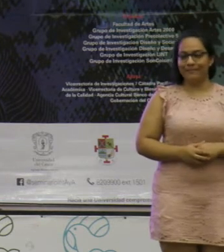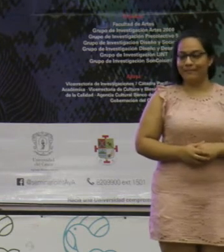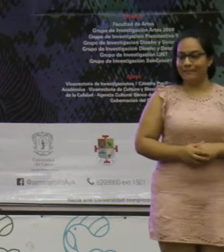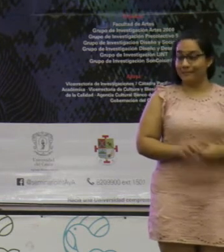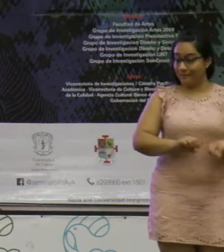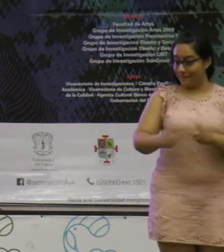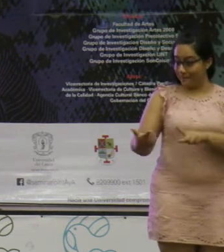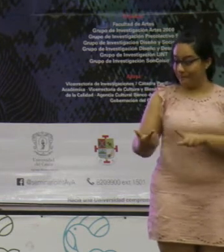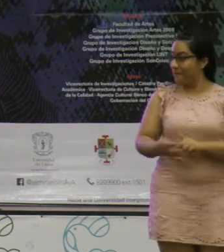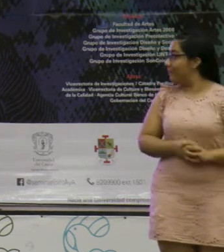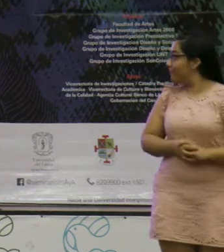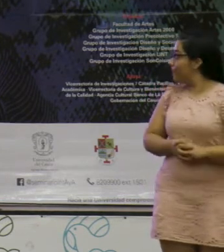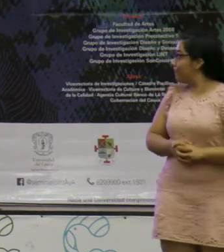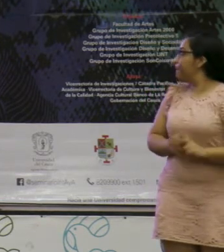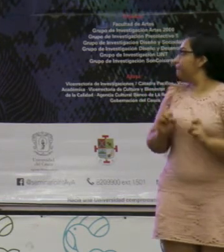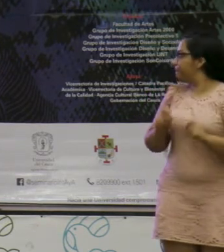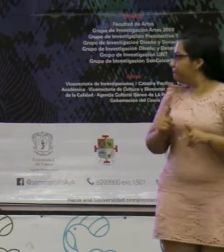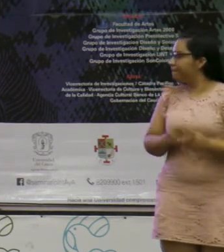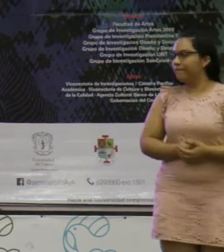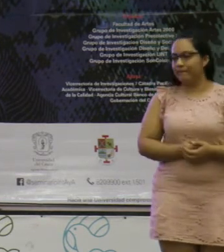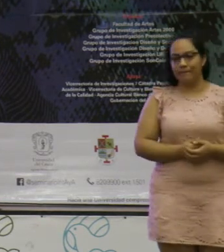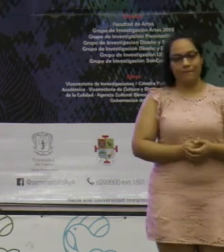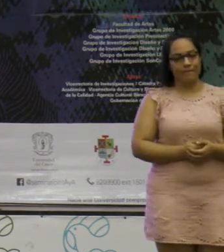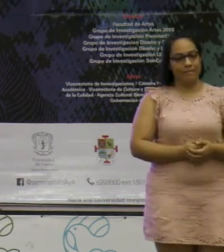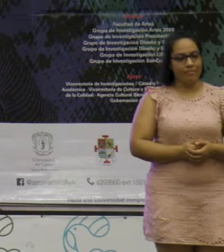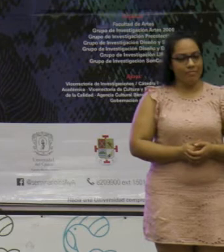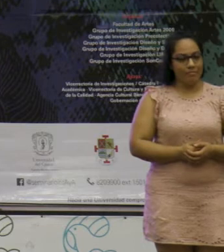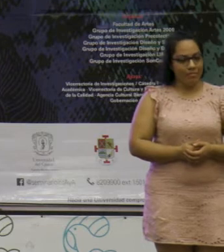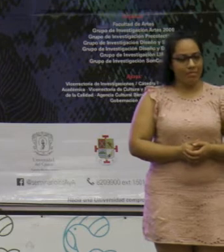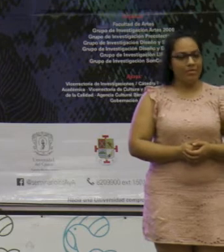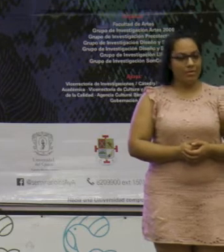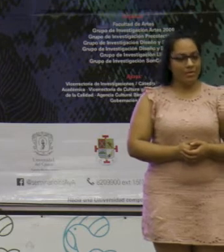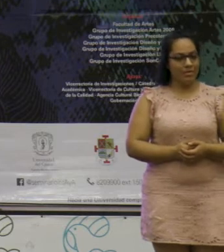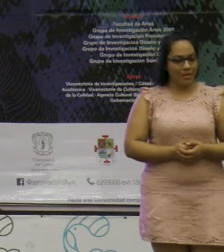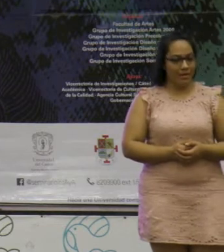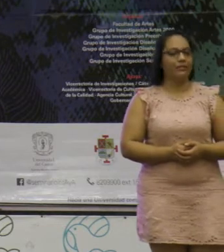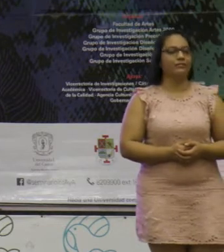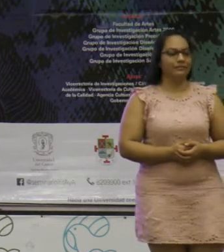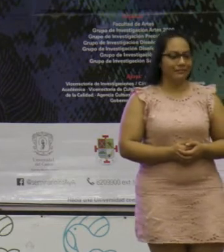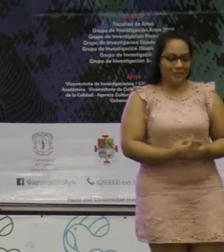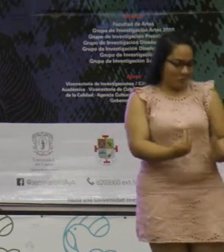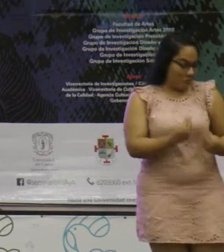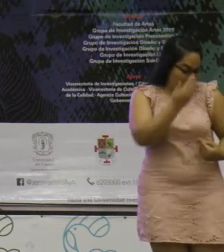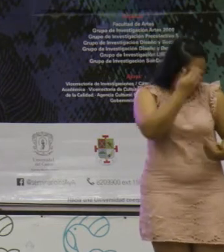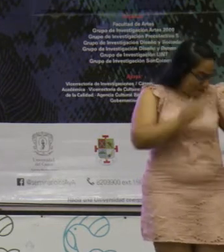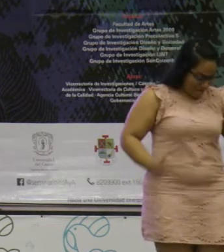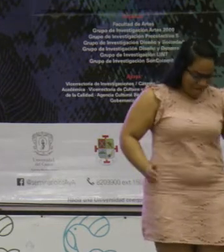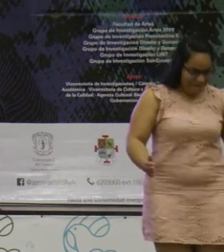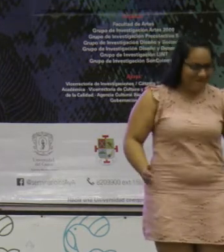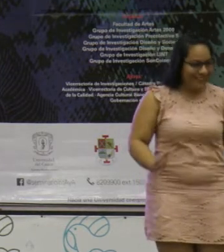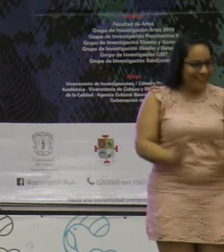Dale, ¿ya? Ok. En esto me sumo a algo muy bello que dice Suelle